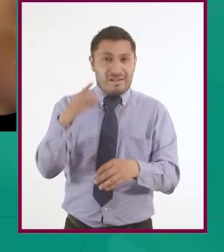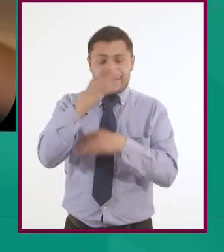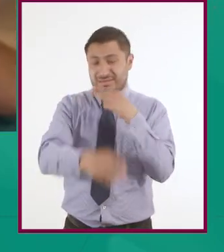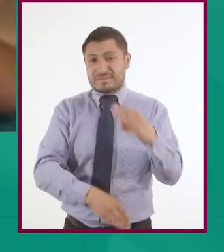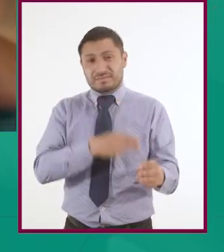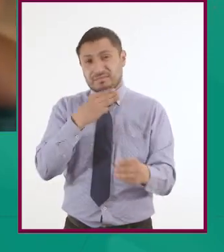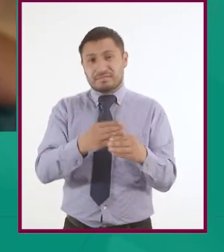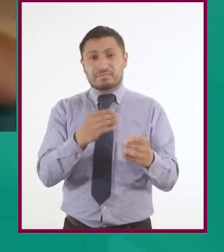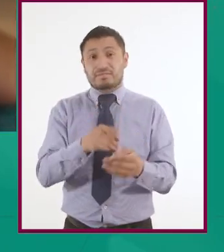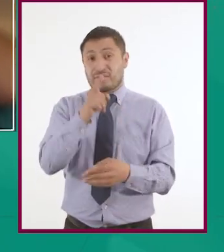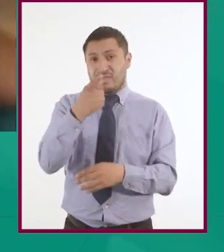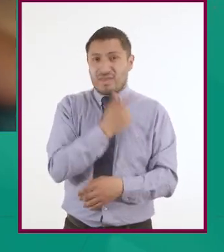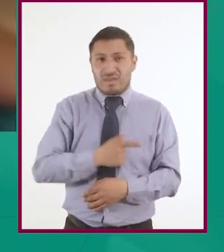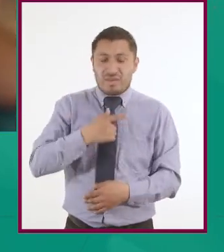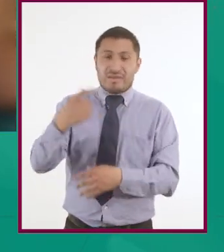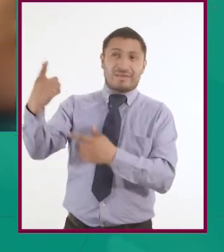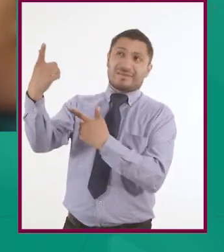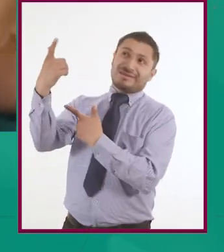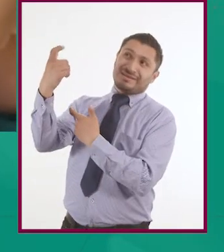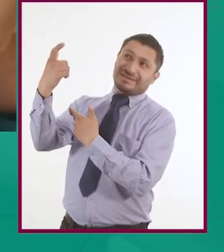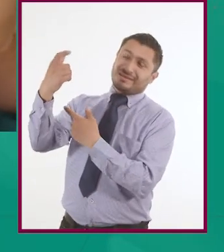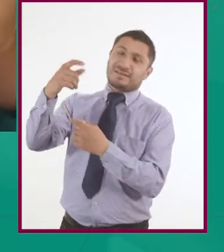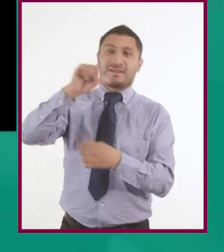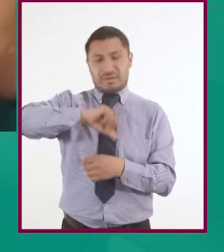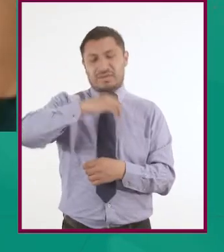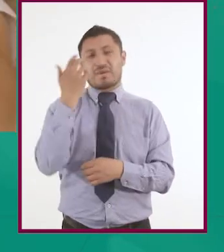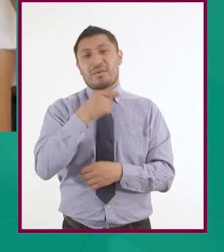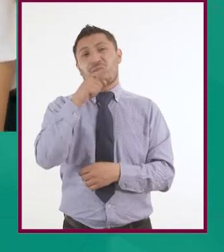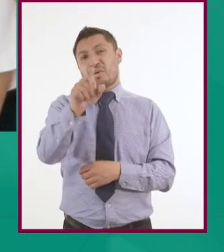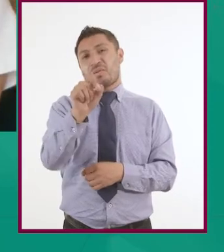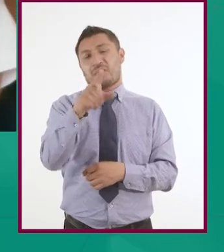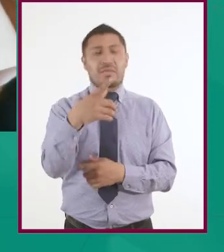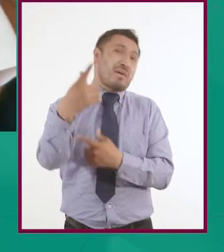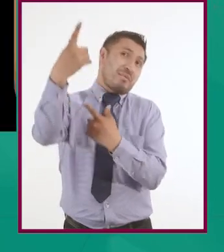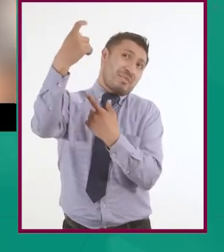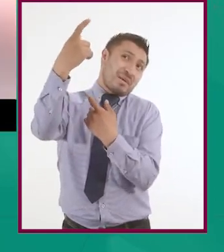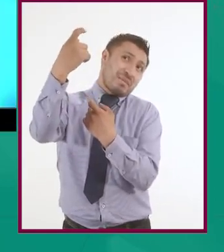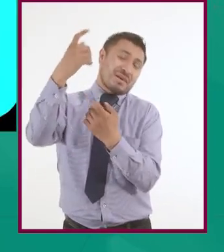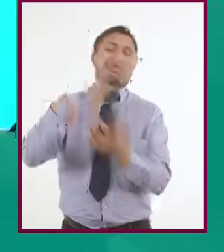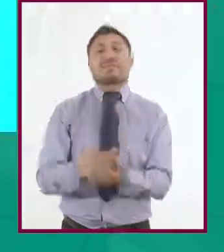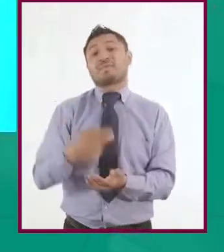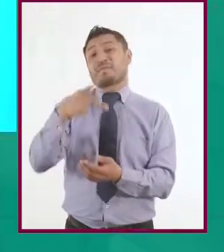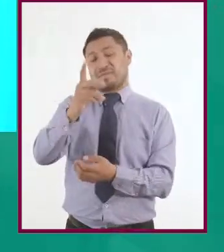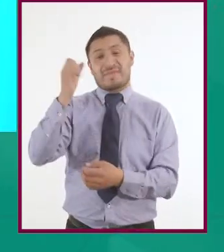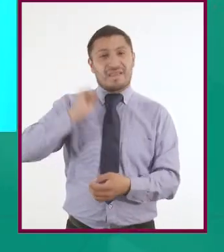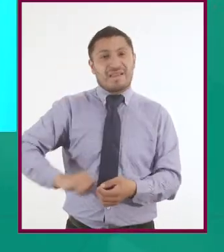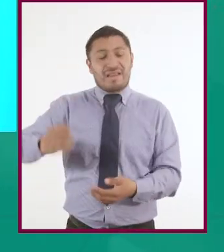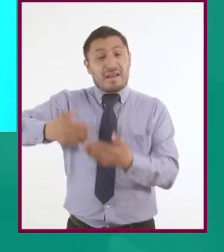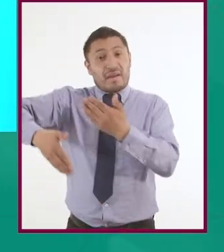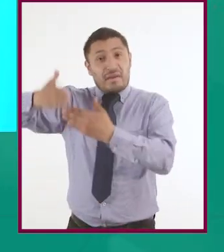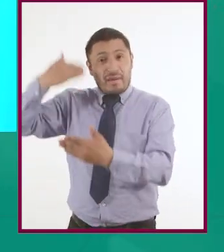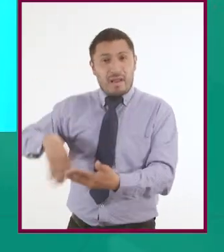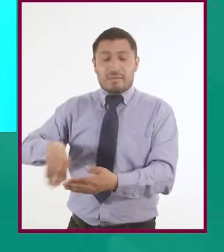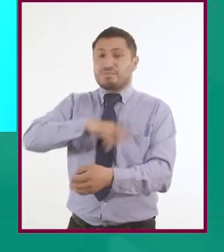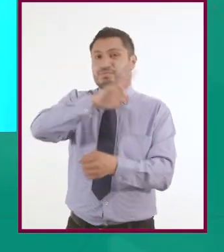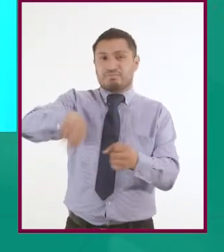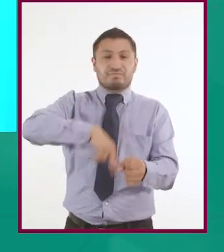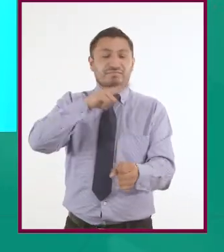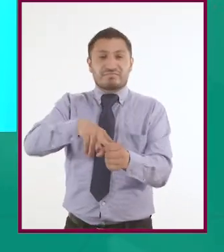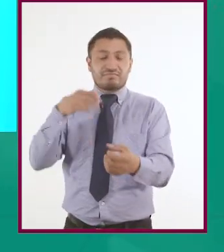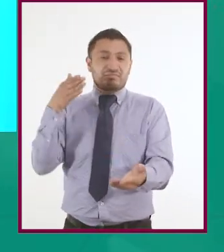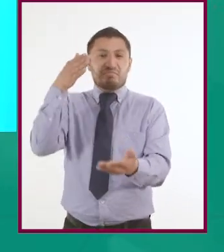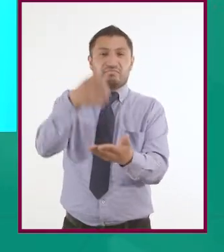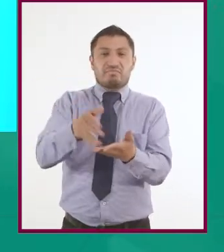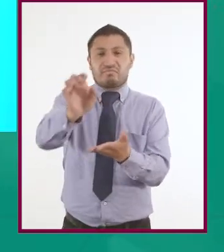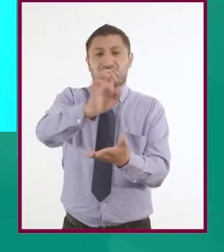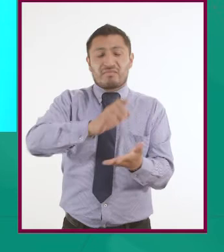¿A ti te gustan las selfies? Hoy es muy común que tú mismo te hagas fotografías. Pero en el siglo pasado era normal acudir a